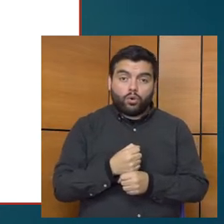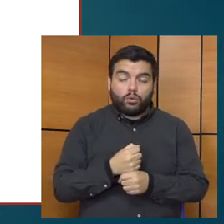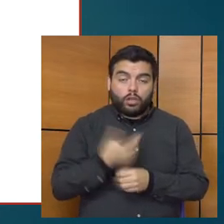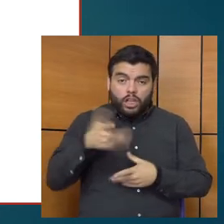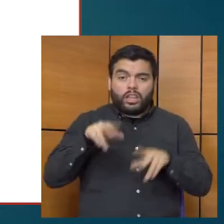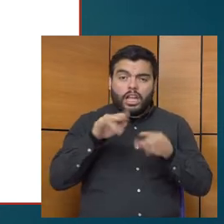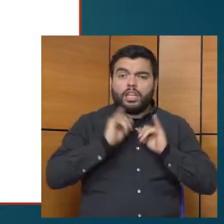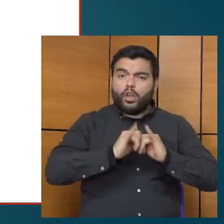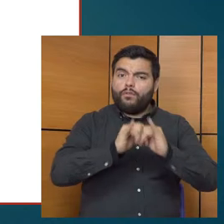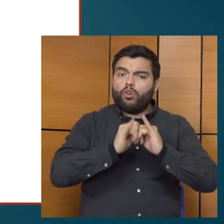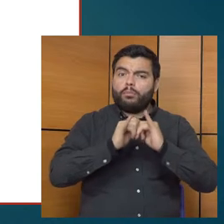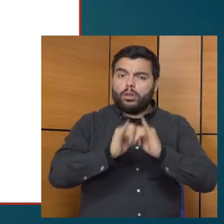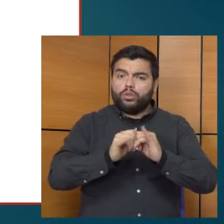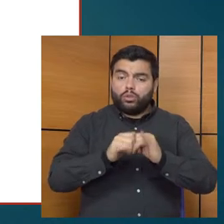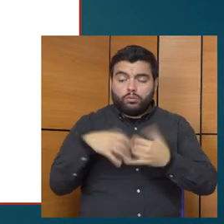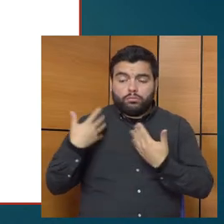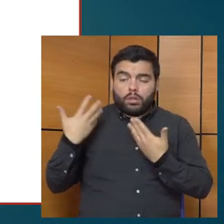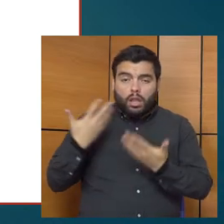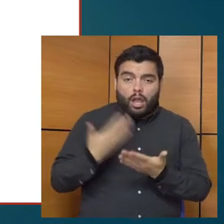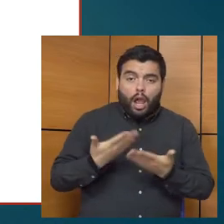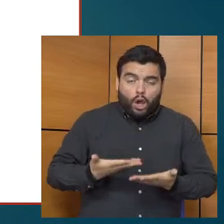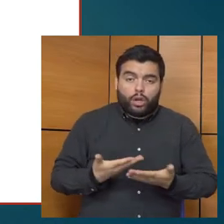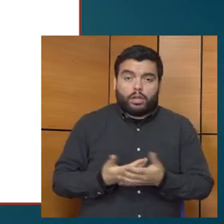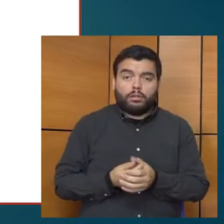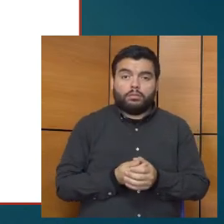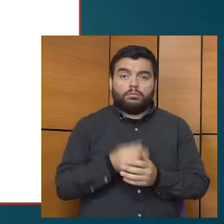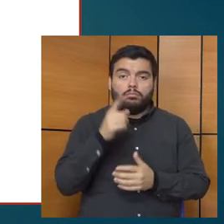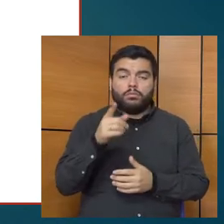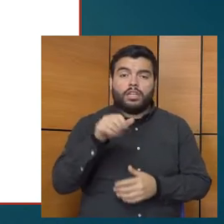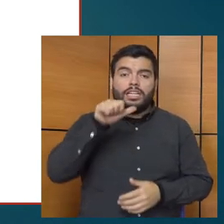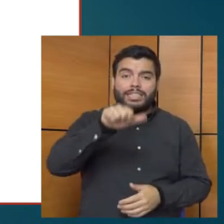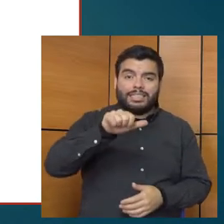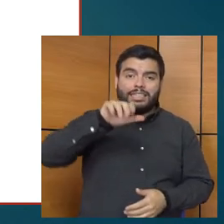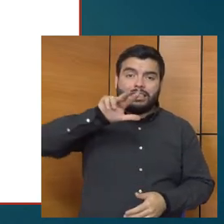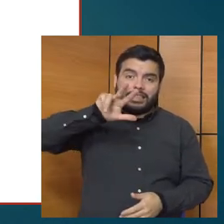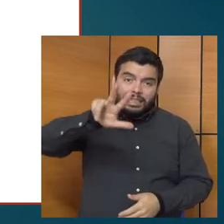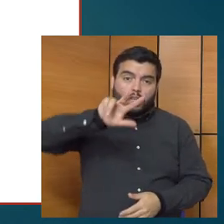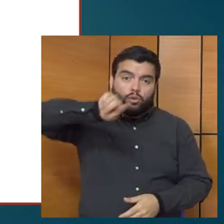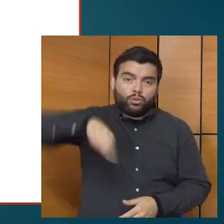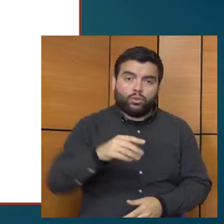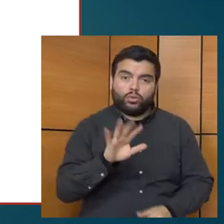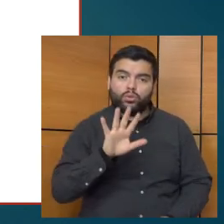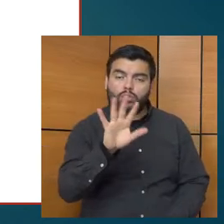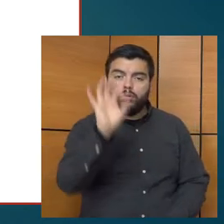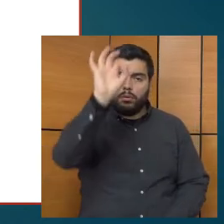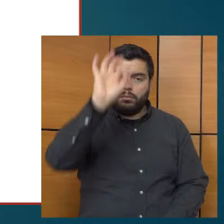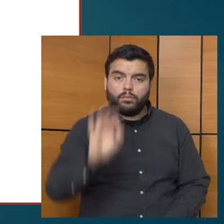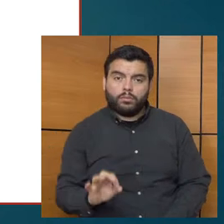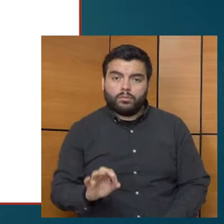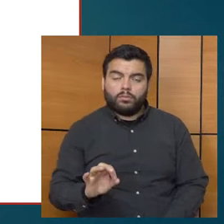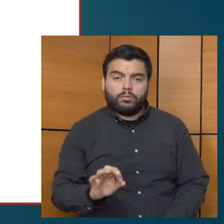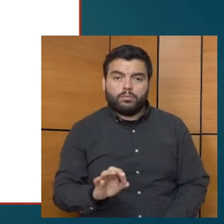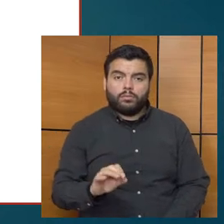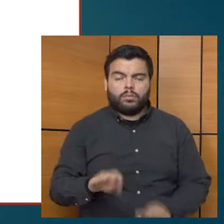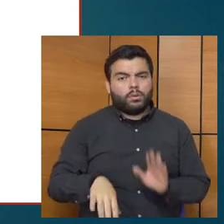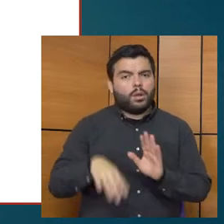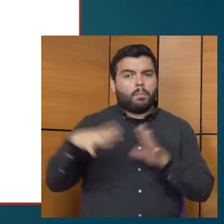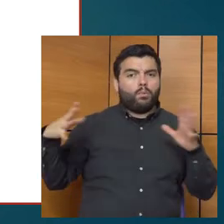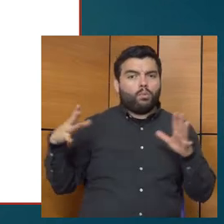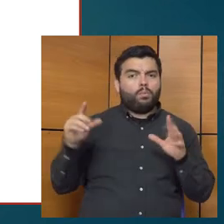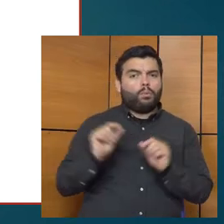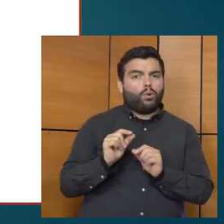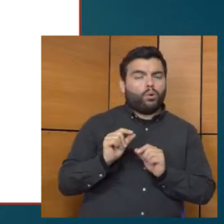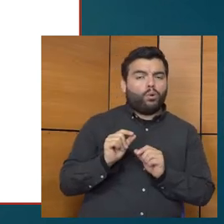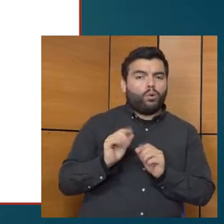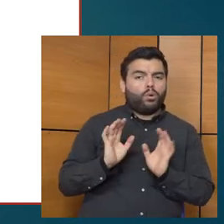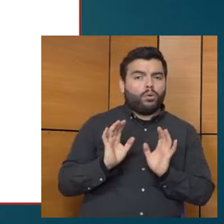datos más recientes, este índice es de 68,5. Bueno, 68,5 es mucho o poco. Bueno,